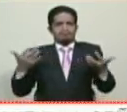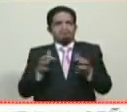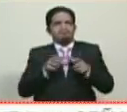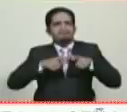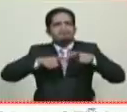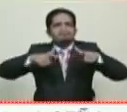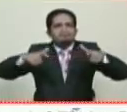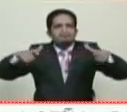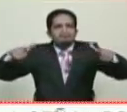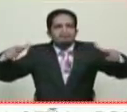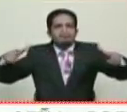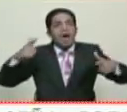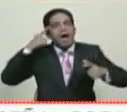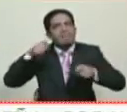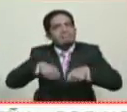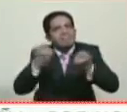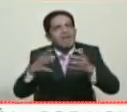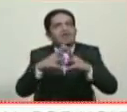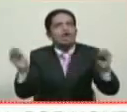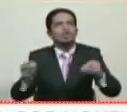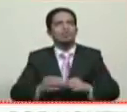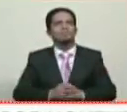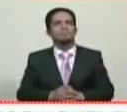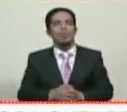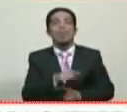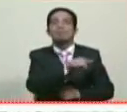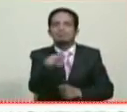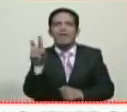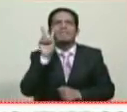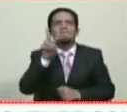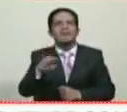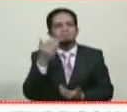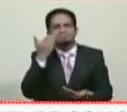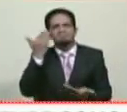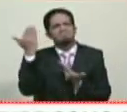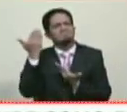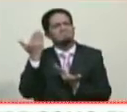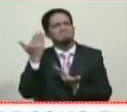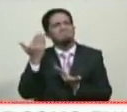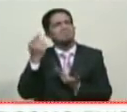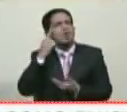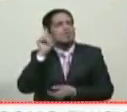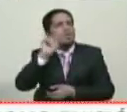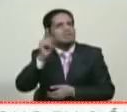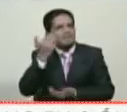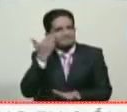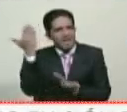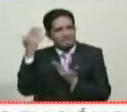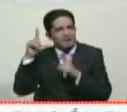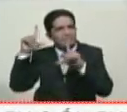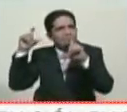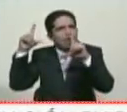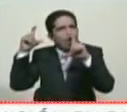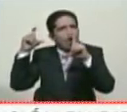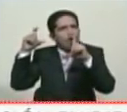de equipos posible. Ustedes han visto la foto, no sé si le vieron fotos